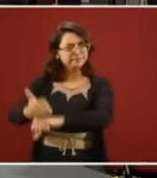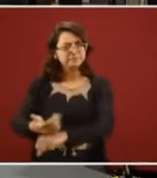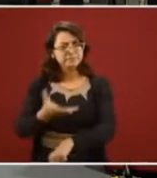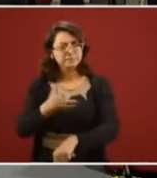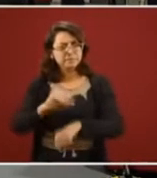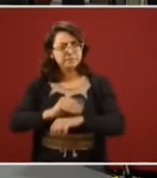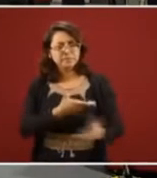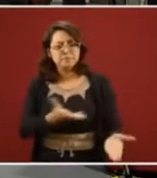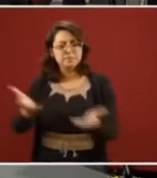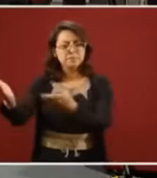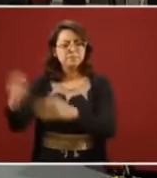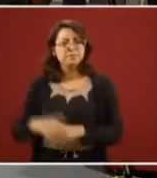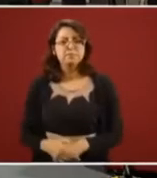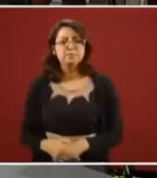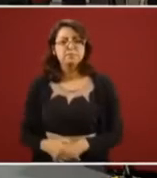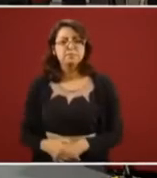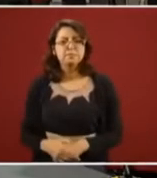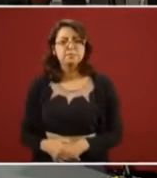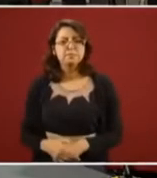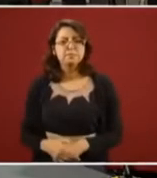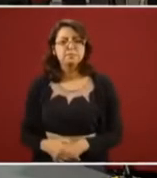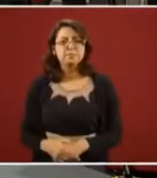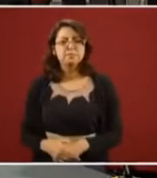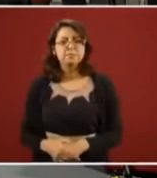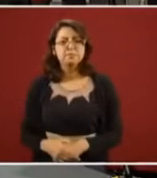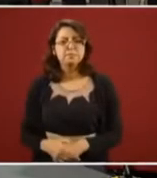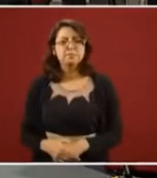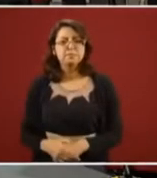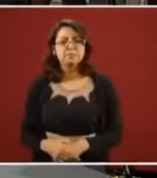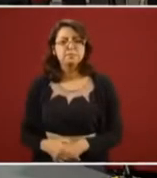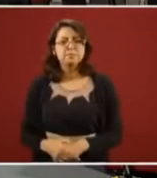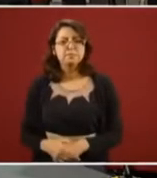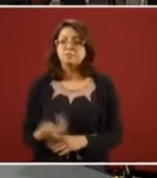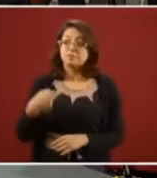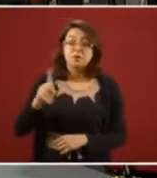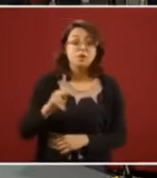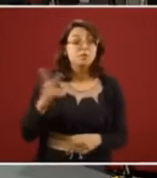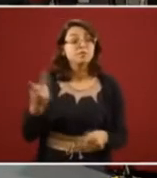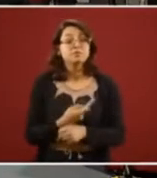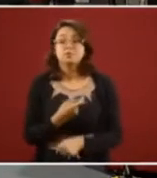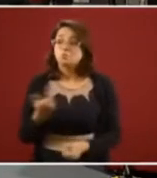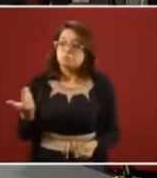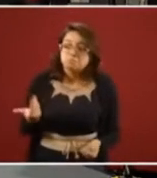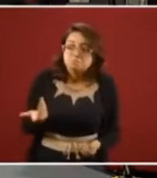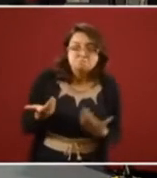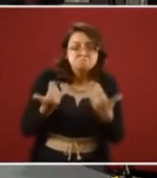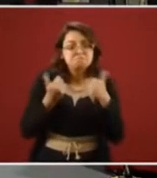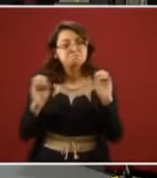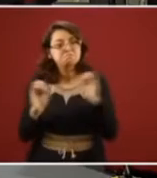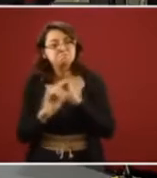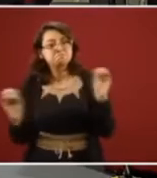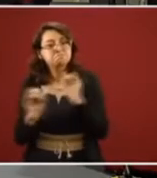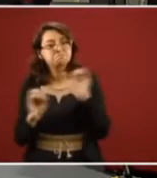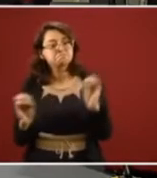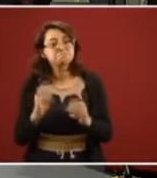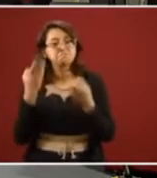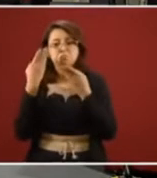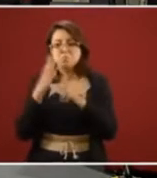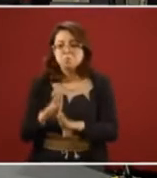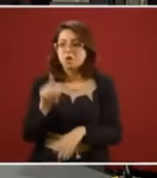los perfiles de halloween cabecera municipal